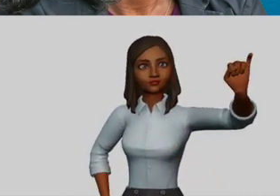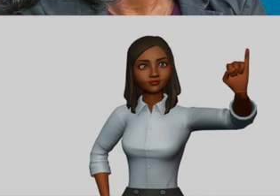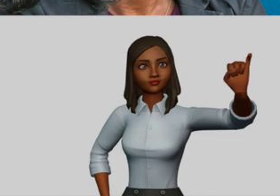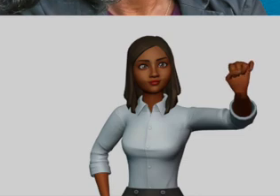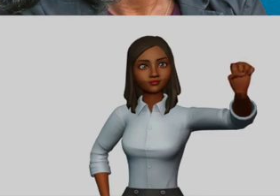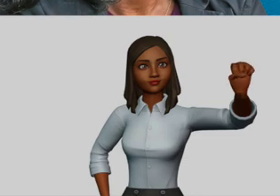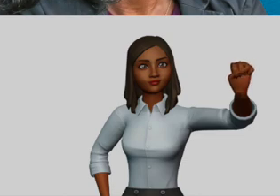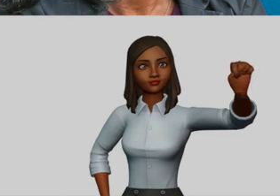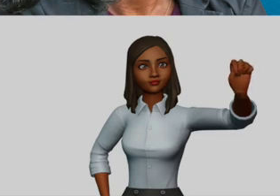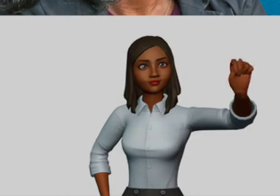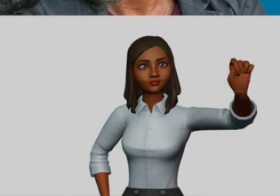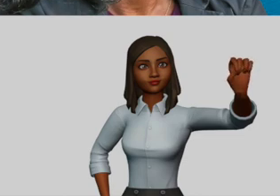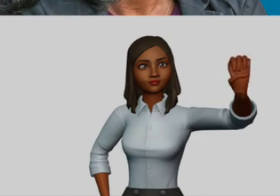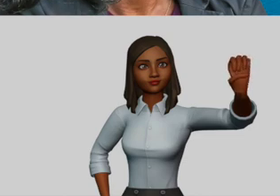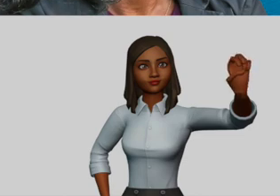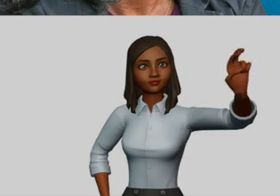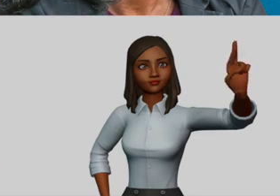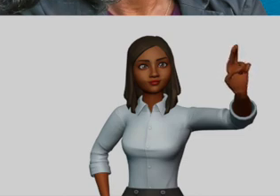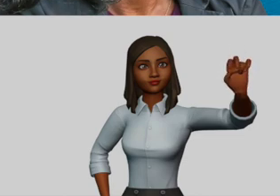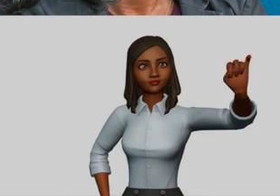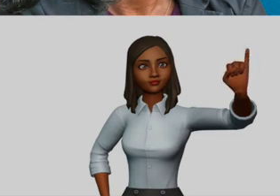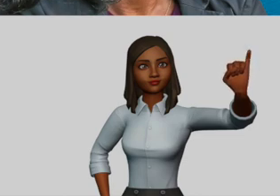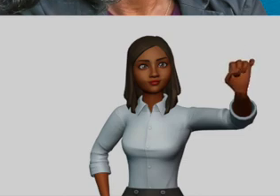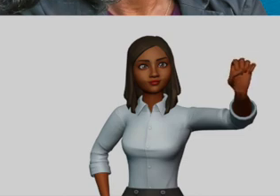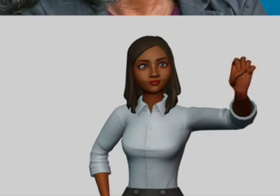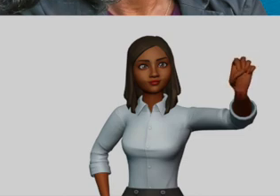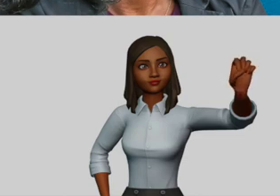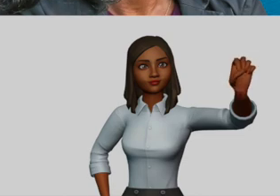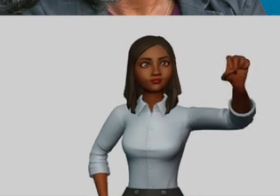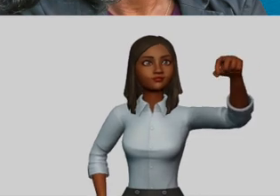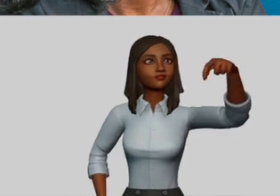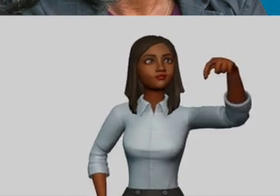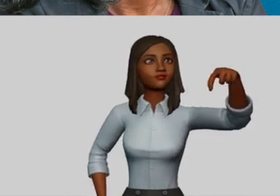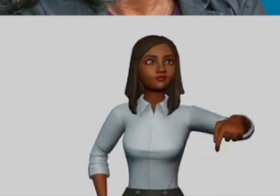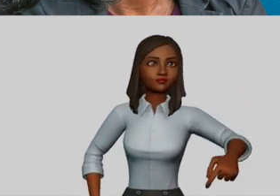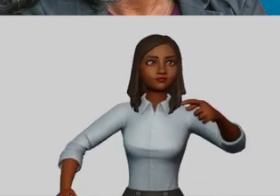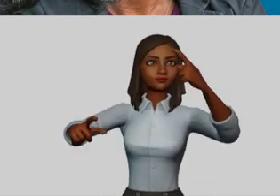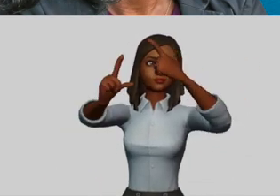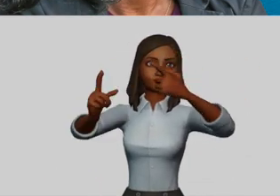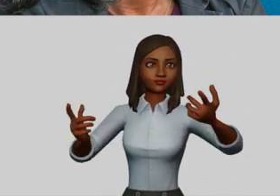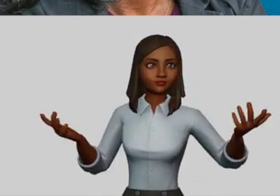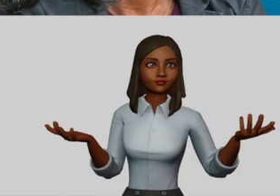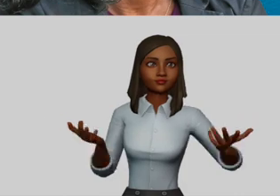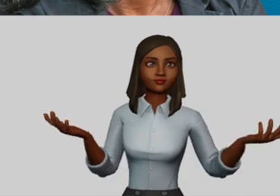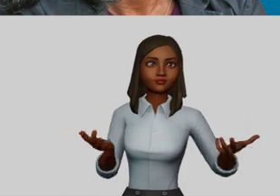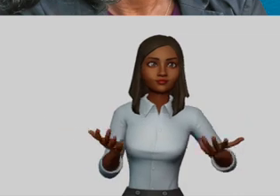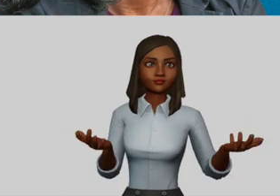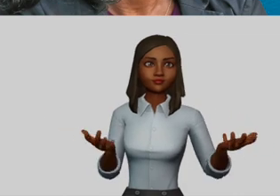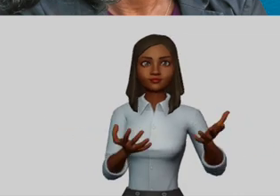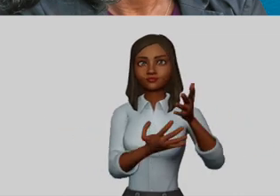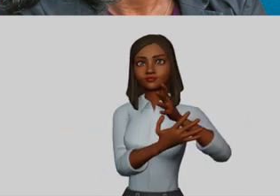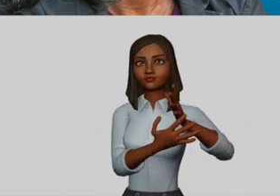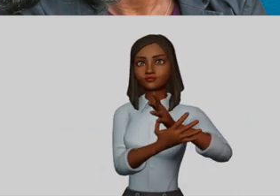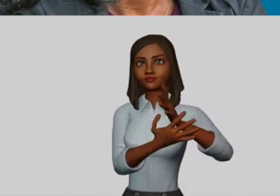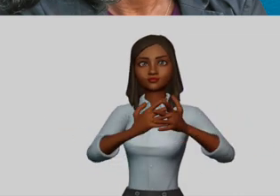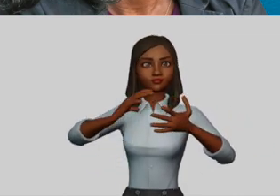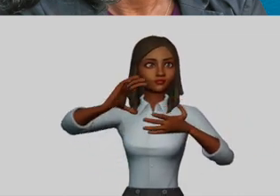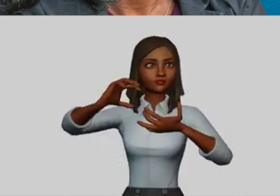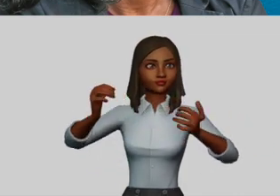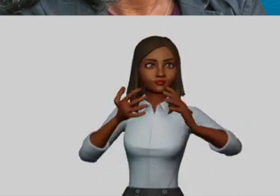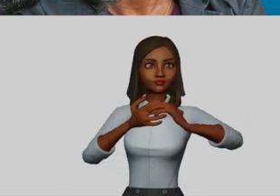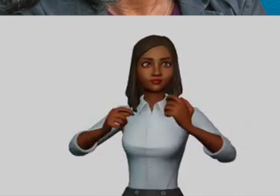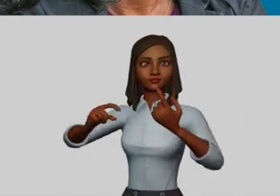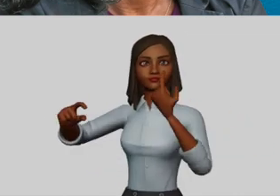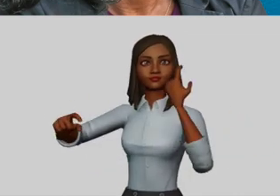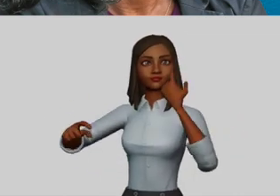de SignSpeak, un emprendimiento que busca facilitar la comunicación entre las comunidades oyentes, la comunidad sorda, o con